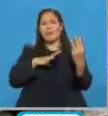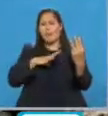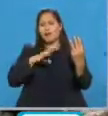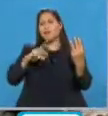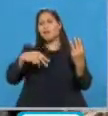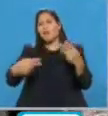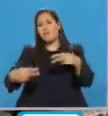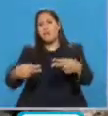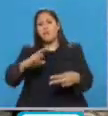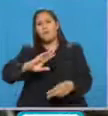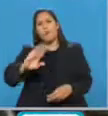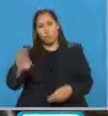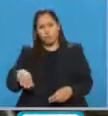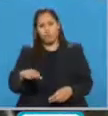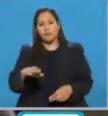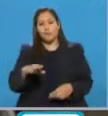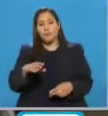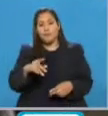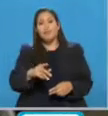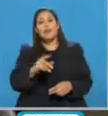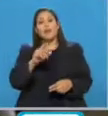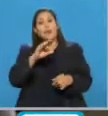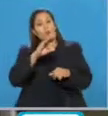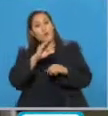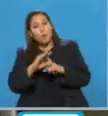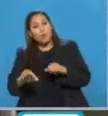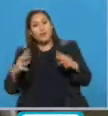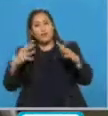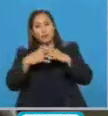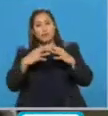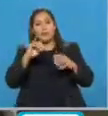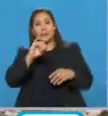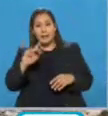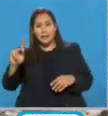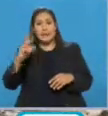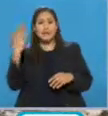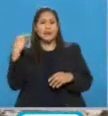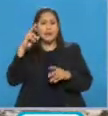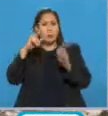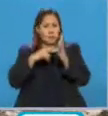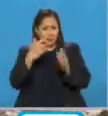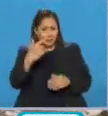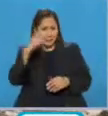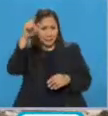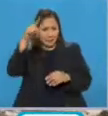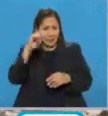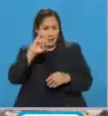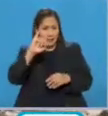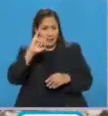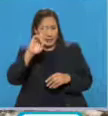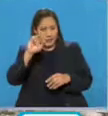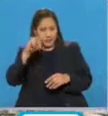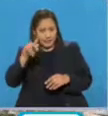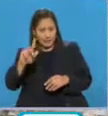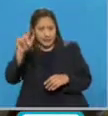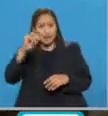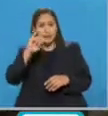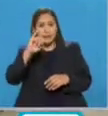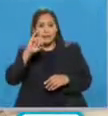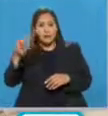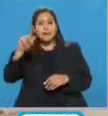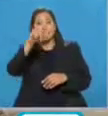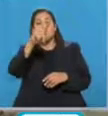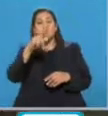muertos regados. Estamos en justo el final de la guerra de Irak, la del 2007. Un pelotón